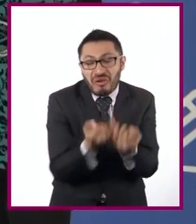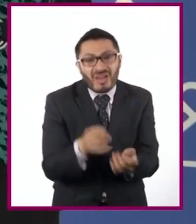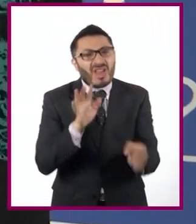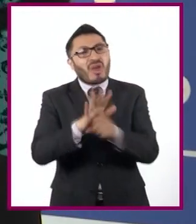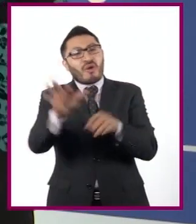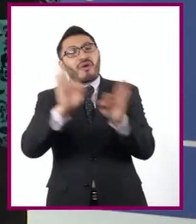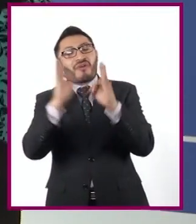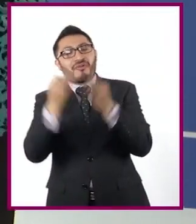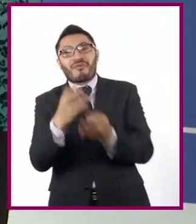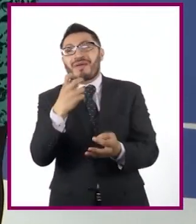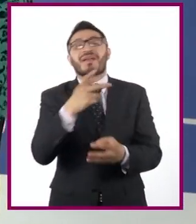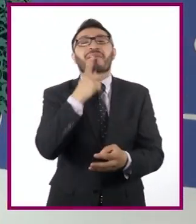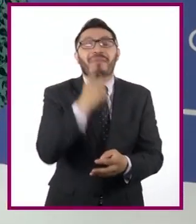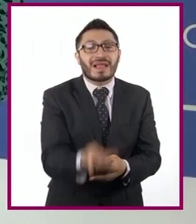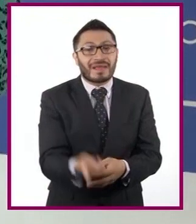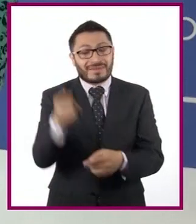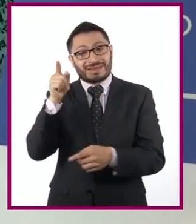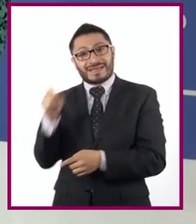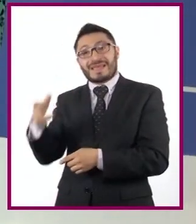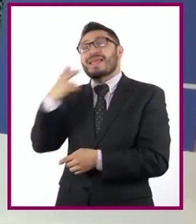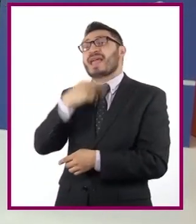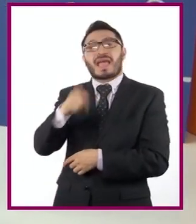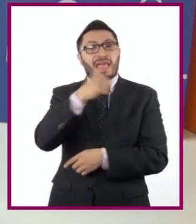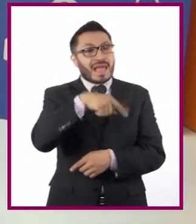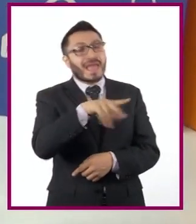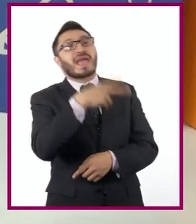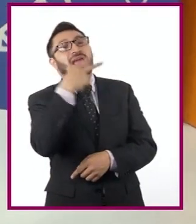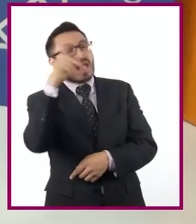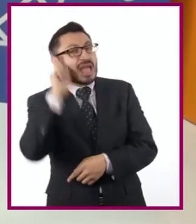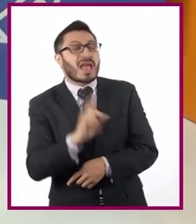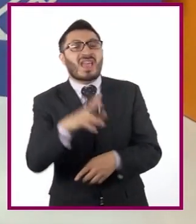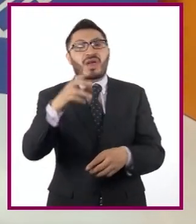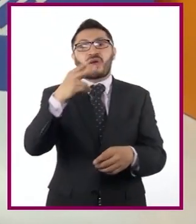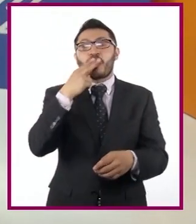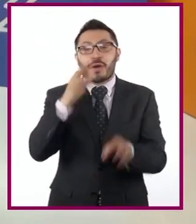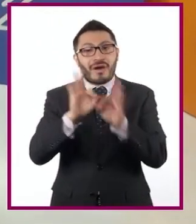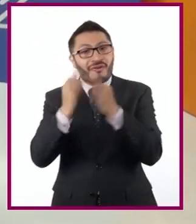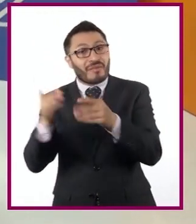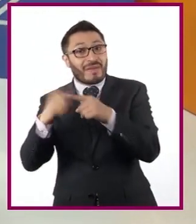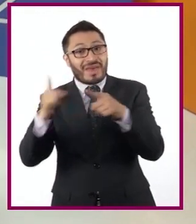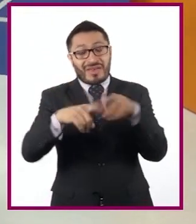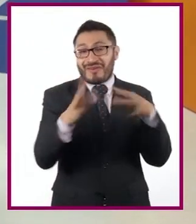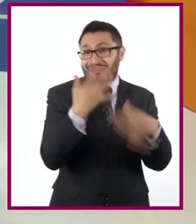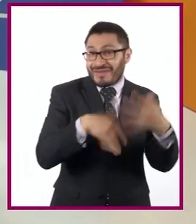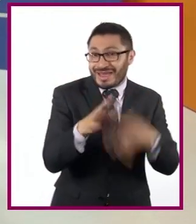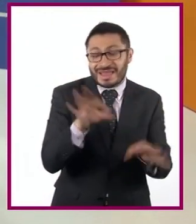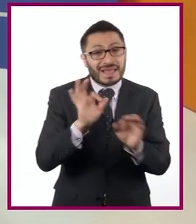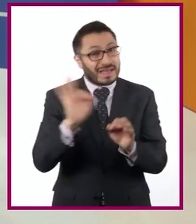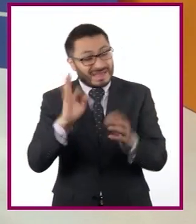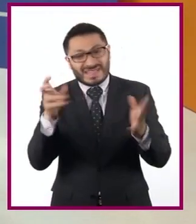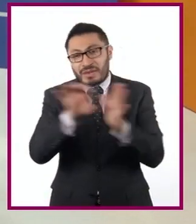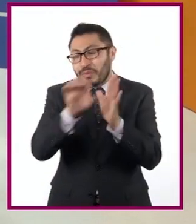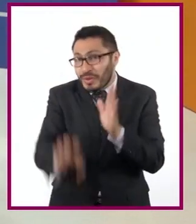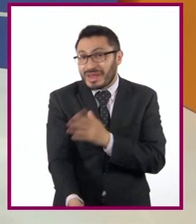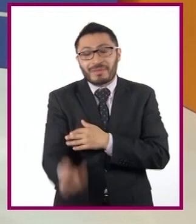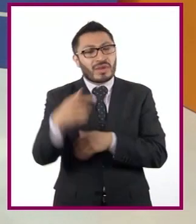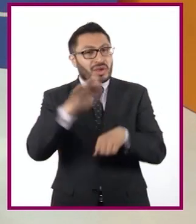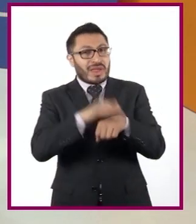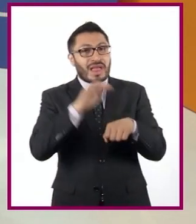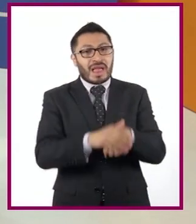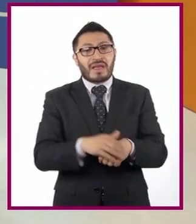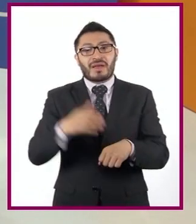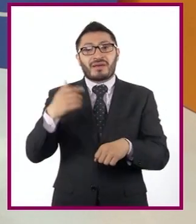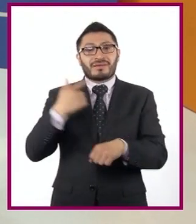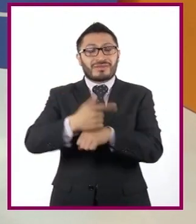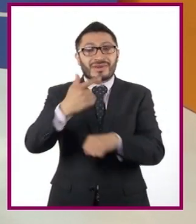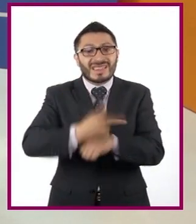esas palabras en las que ellas o ellos utilizan otra entonación y pronunciación? Por ejemplo, yo tengo un amigo guatemalteco